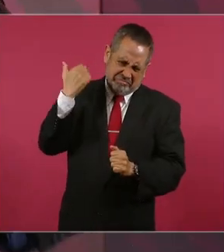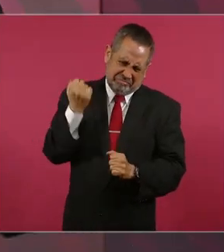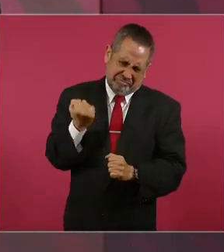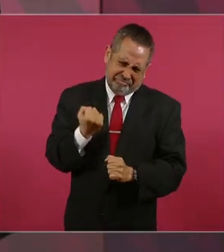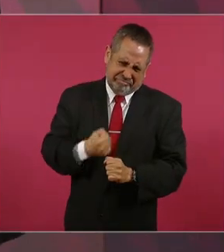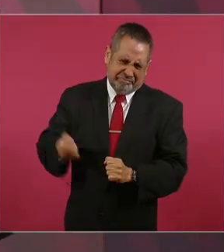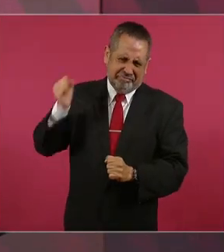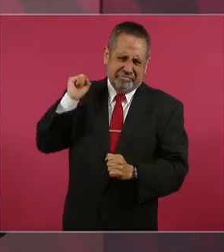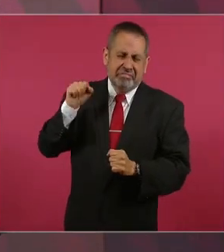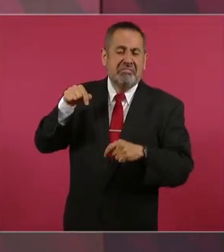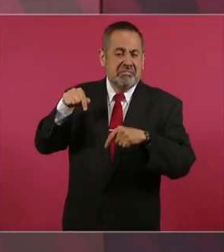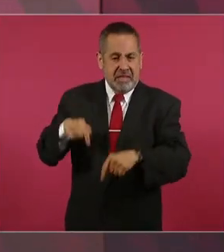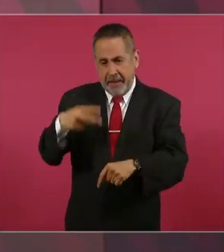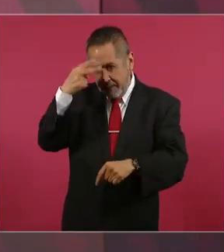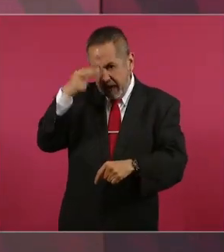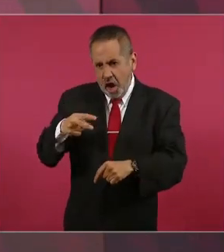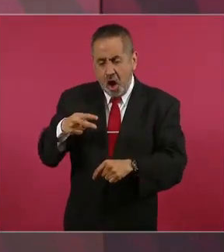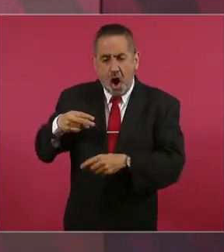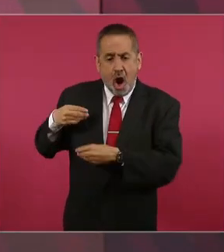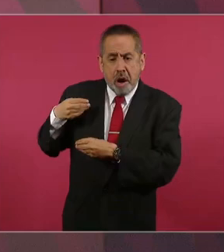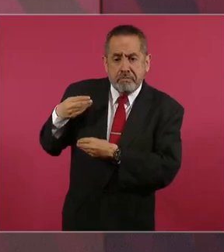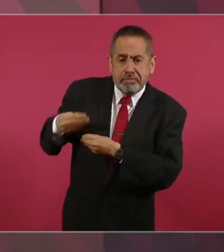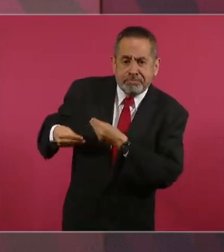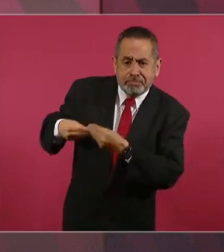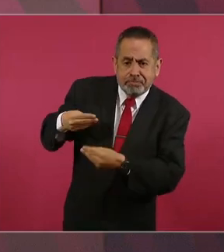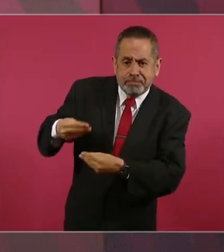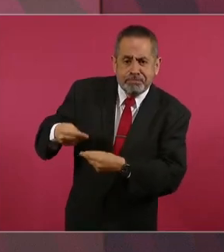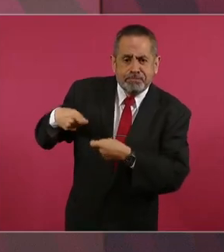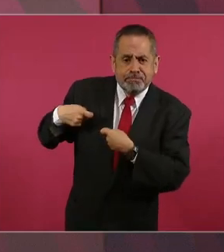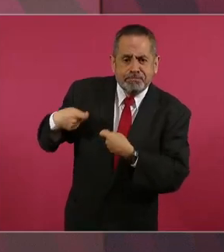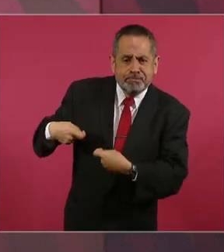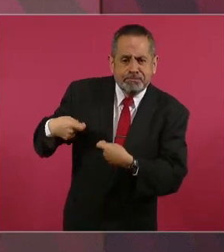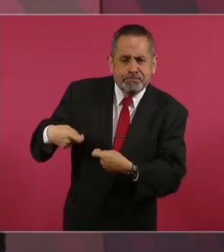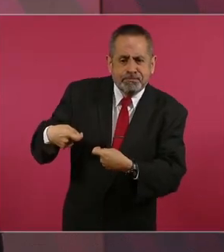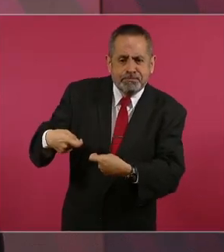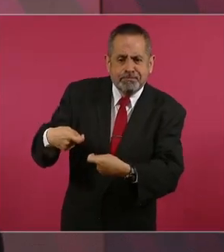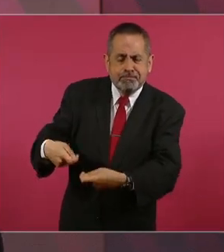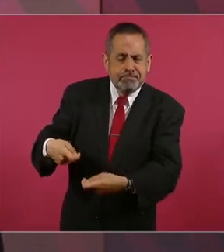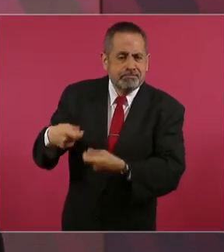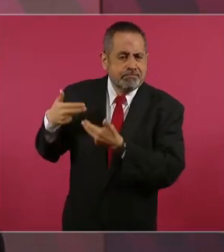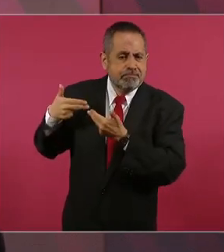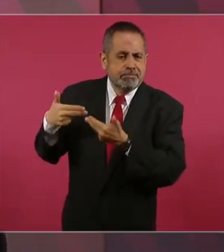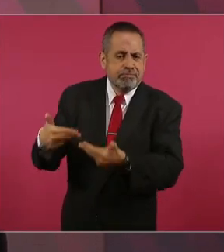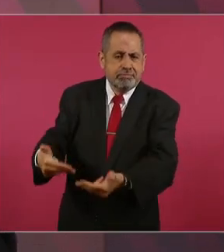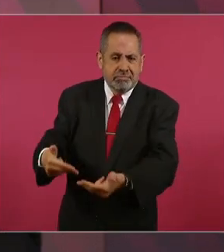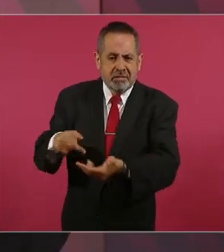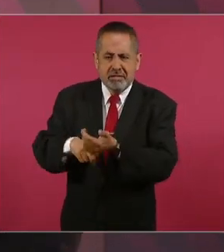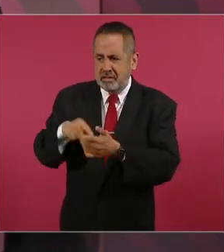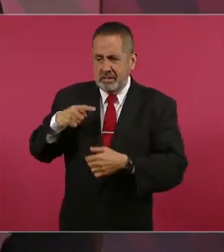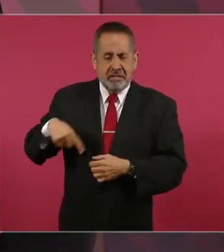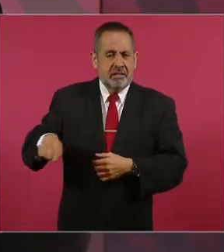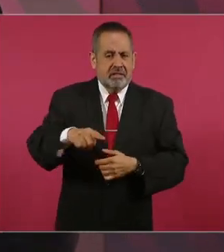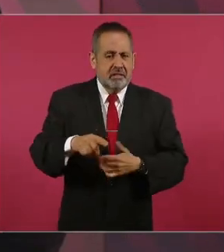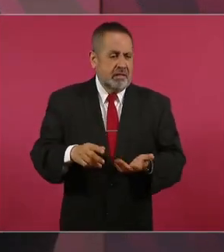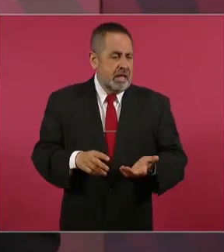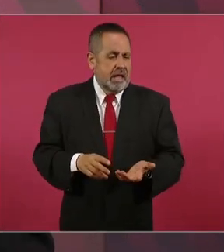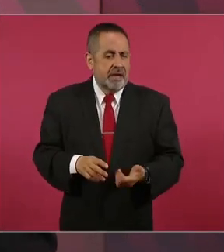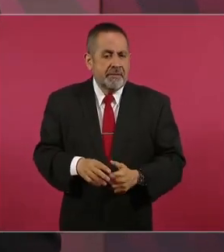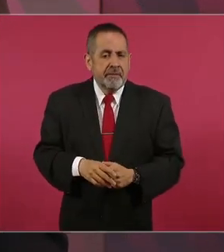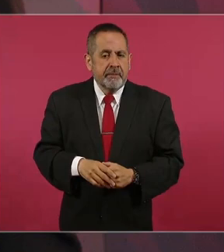todo eso se fue heredando de generación en generación. Ayer, antier, hablaba yo de